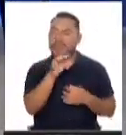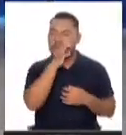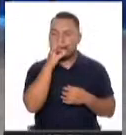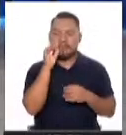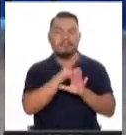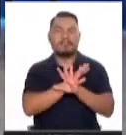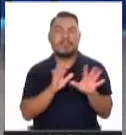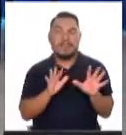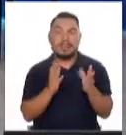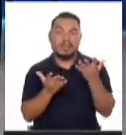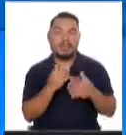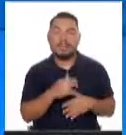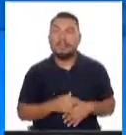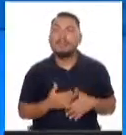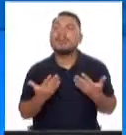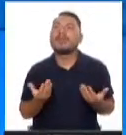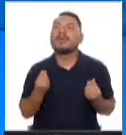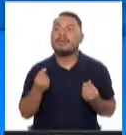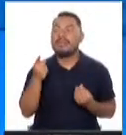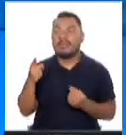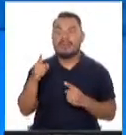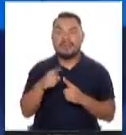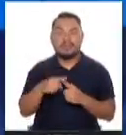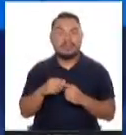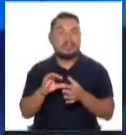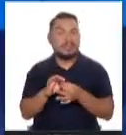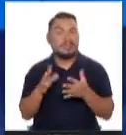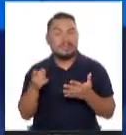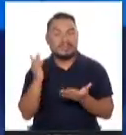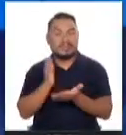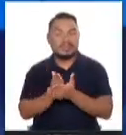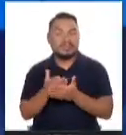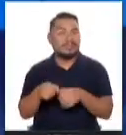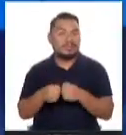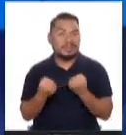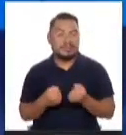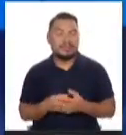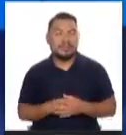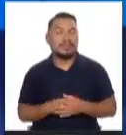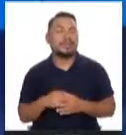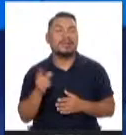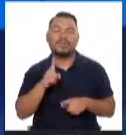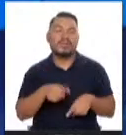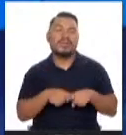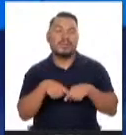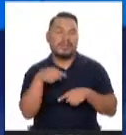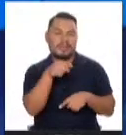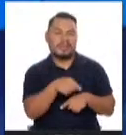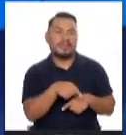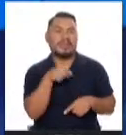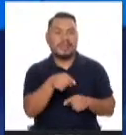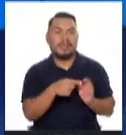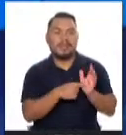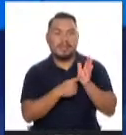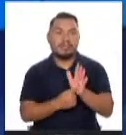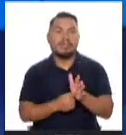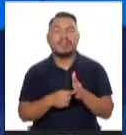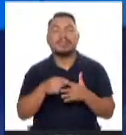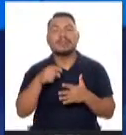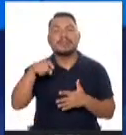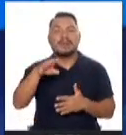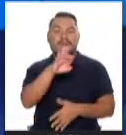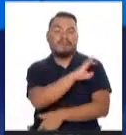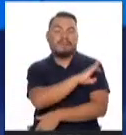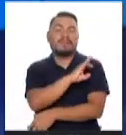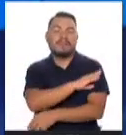momento dejaron en stand-by las delaciones? Claro, pero no depende de ellos, ¿no? Depende de que ellos presenten los recursos y la